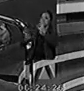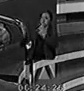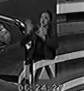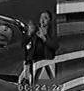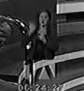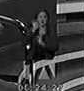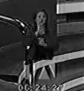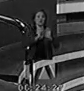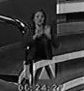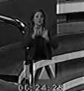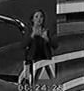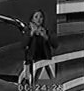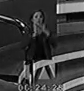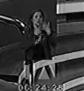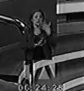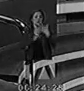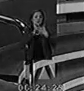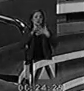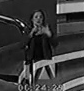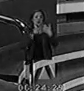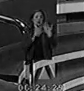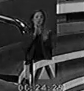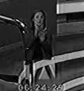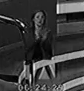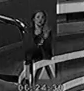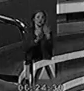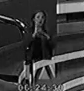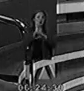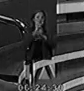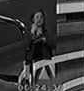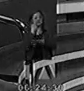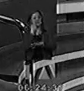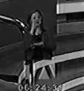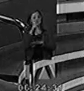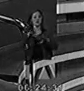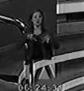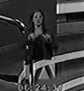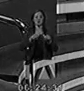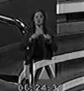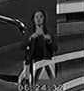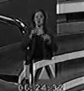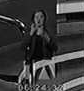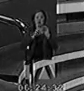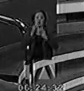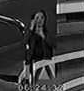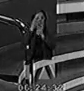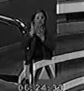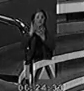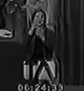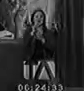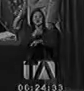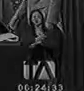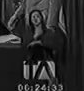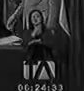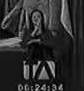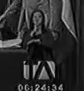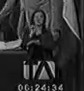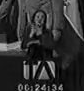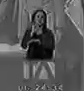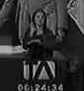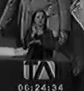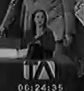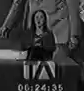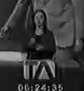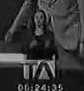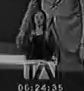determinar posibles irregularidades. Los informes estarán listos en los próximos 60 o 90 días. Desde el Salón Azul